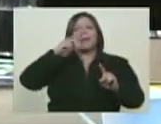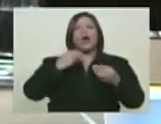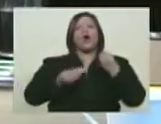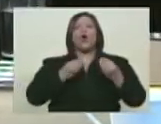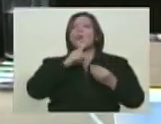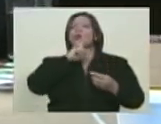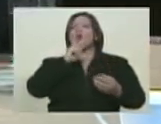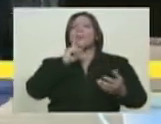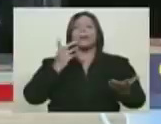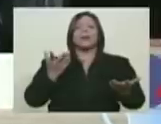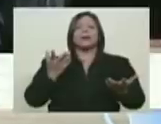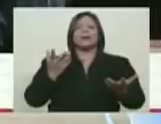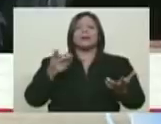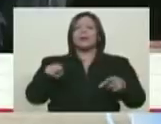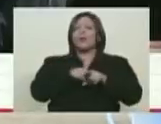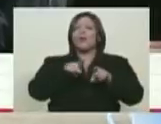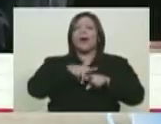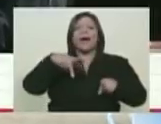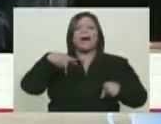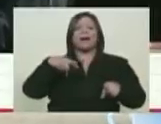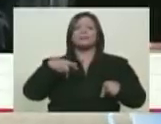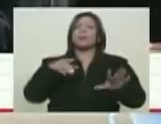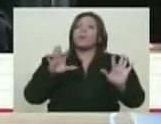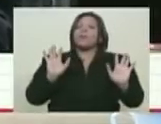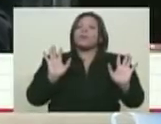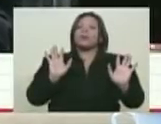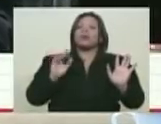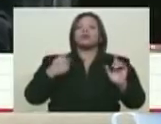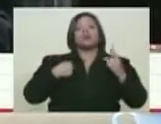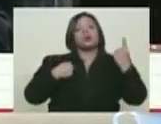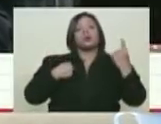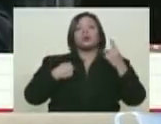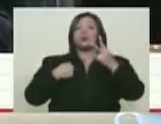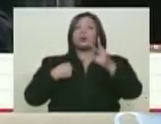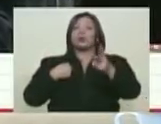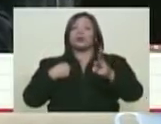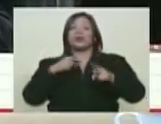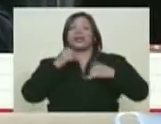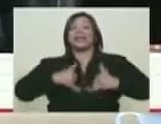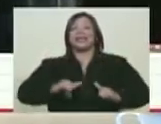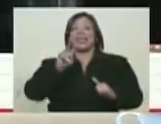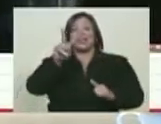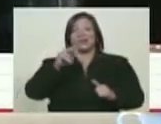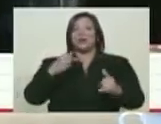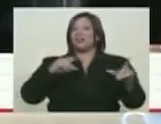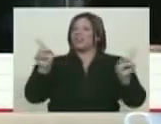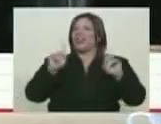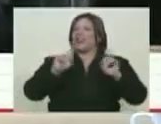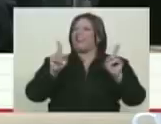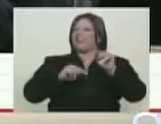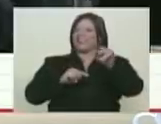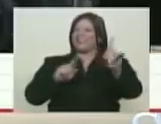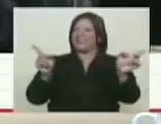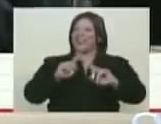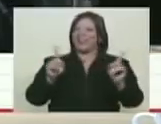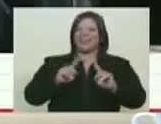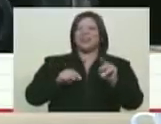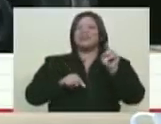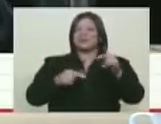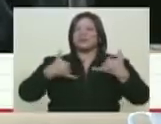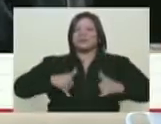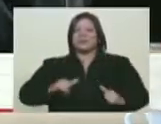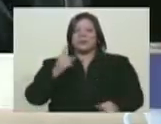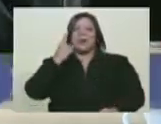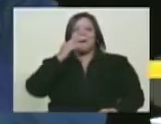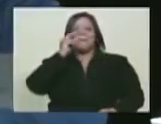vamos a llamar? Y dijo, bueno, pues yo el 1, tú el 2. ¿O quieres ser el 1? Dije, no, a tanto no llego tanto de